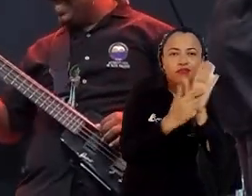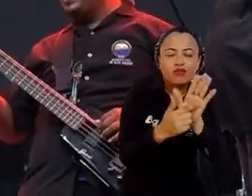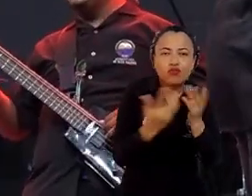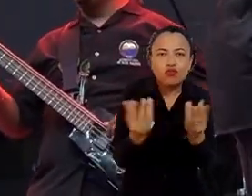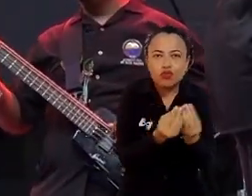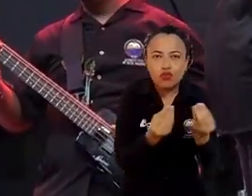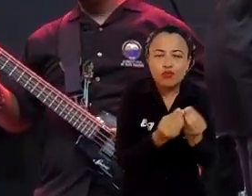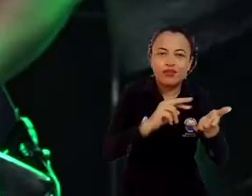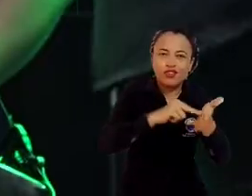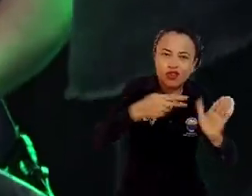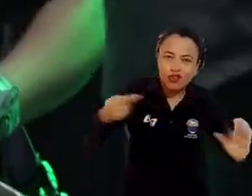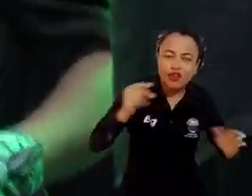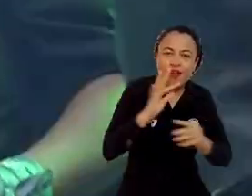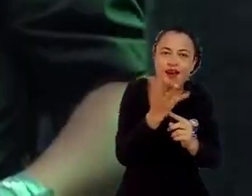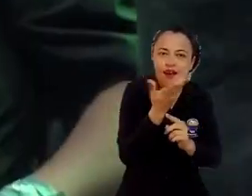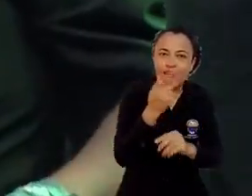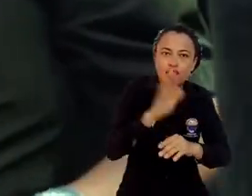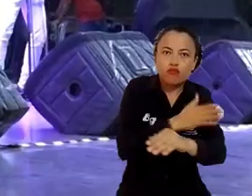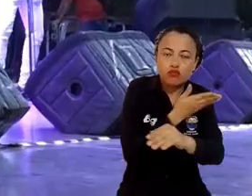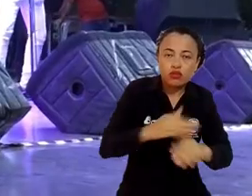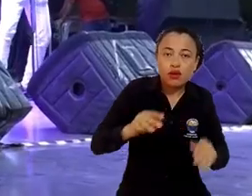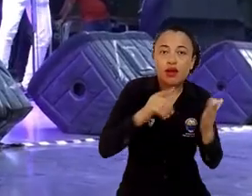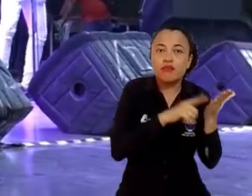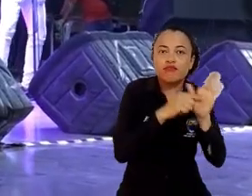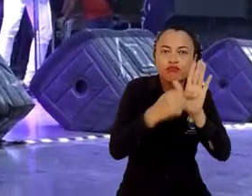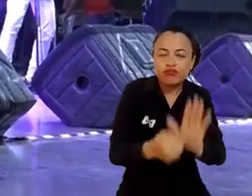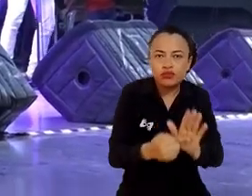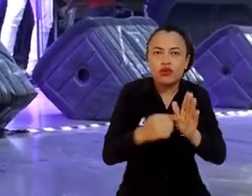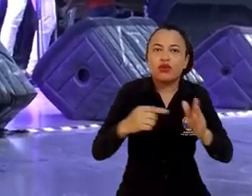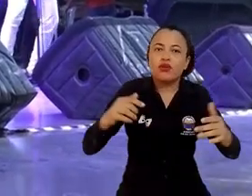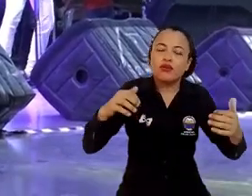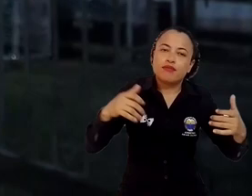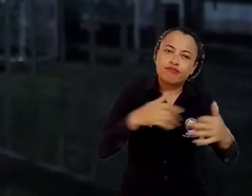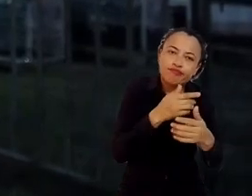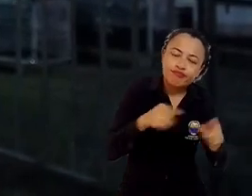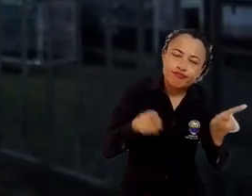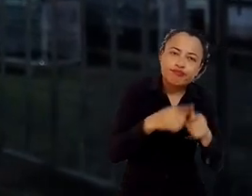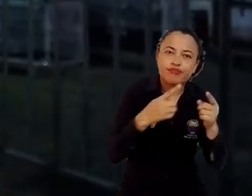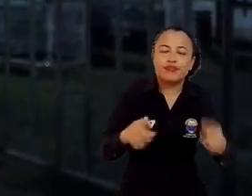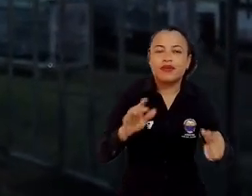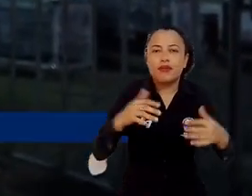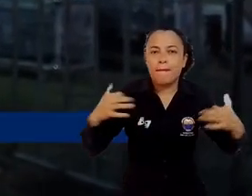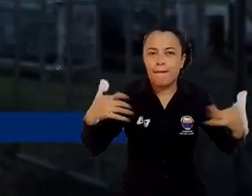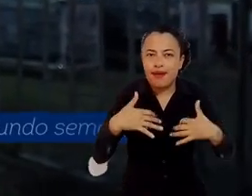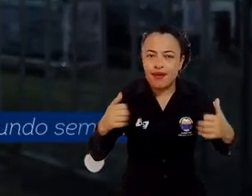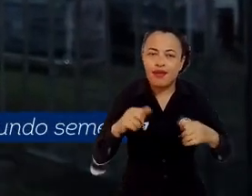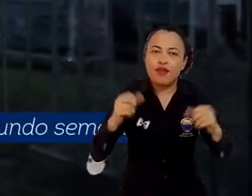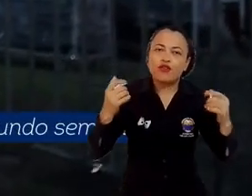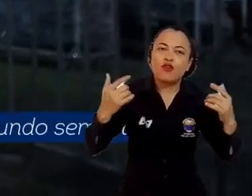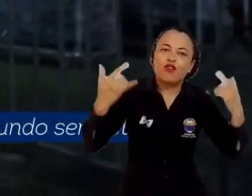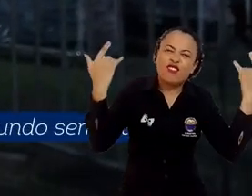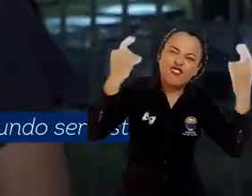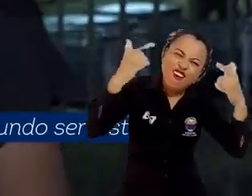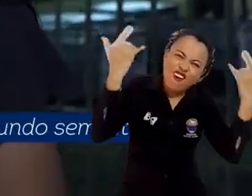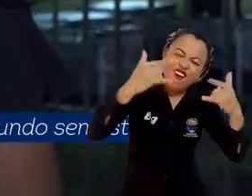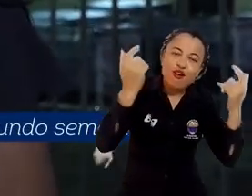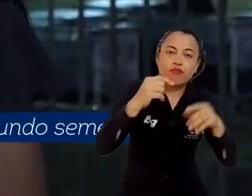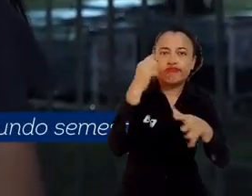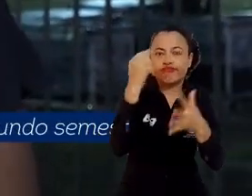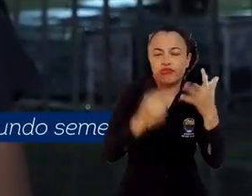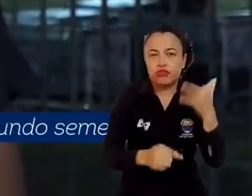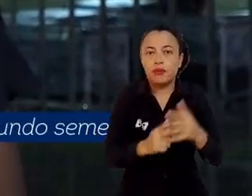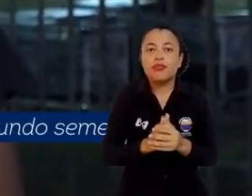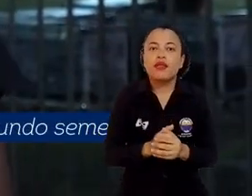que brindaron un recital instrumental de coros, vallenato, rock y jazz. Es un espacio muy gratificante para todos nosotros,